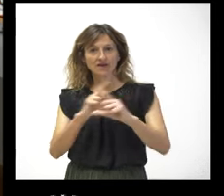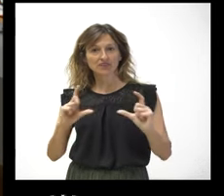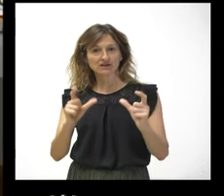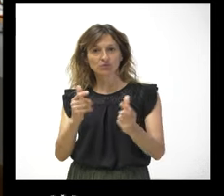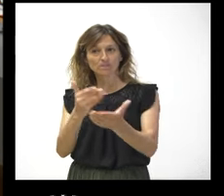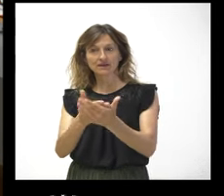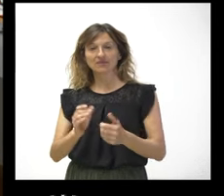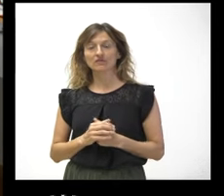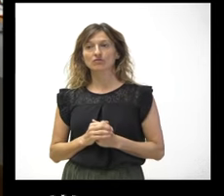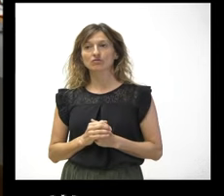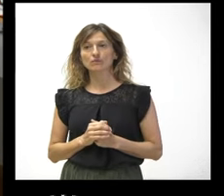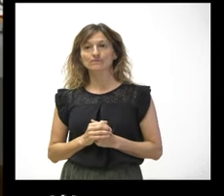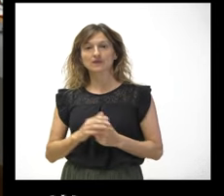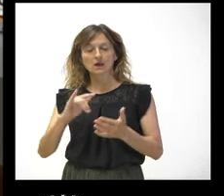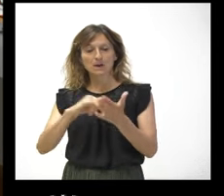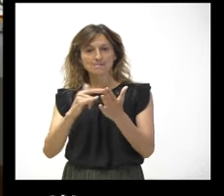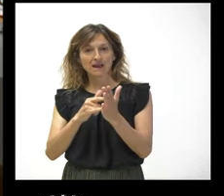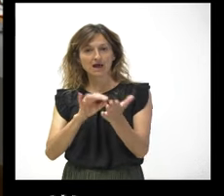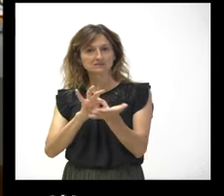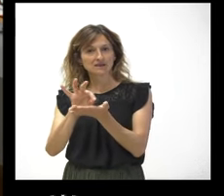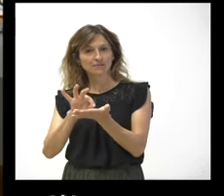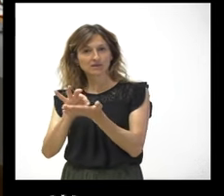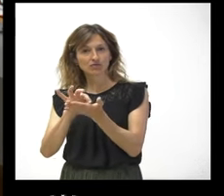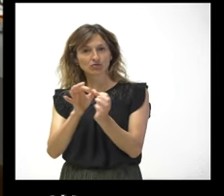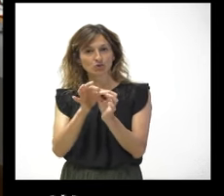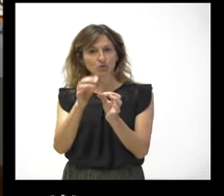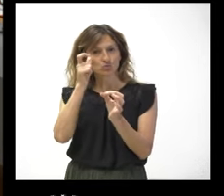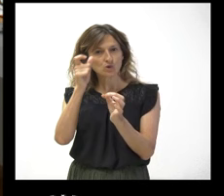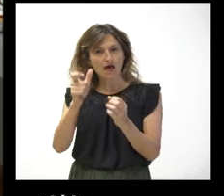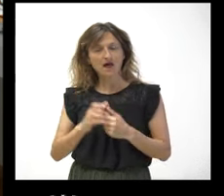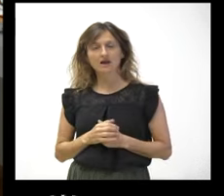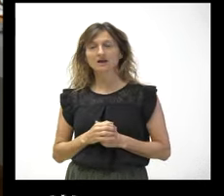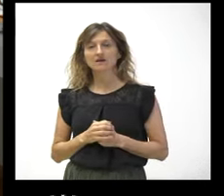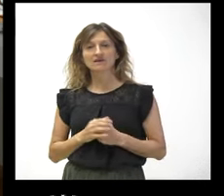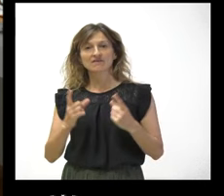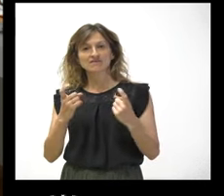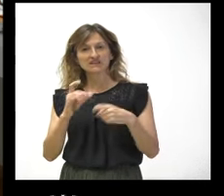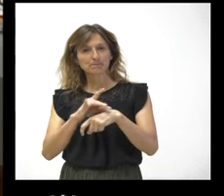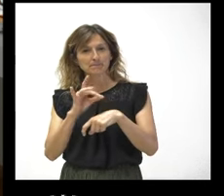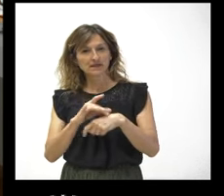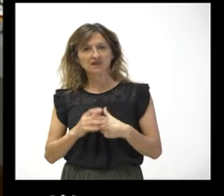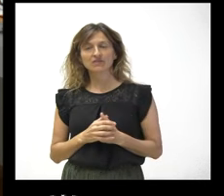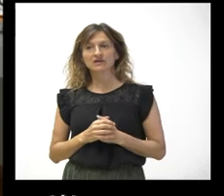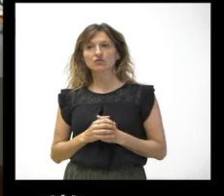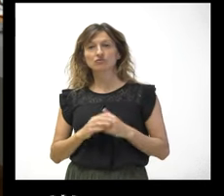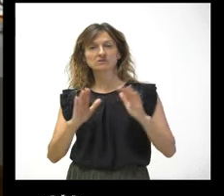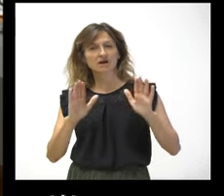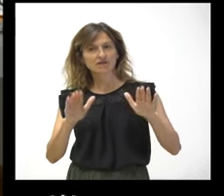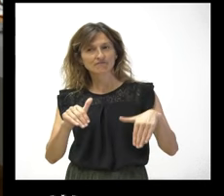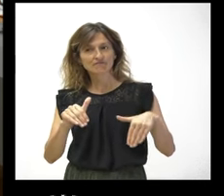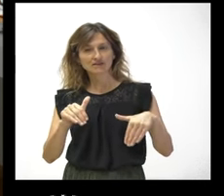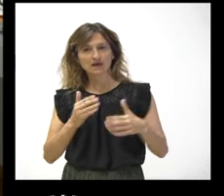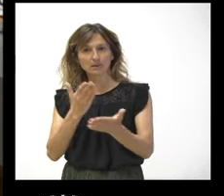estos planes de reorganización de servicios en el medio rural y de y de la falta de médicos hacen que se haga se haga